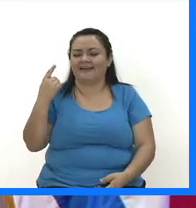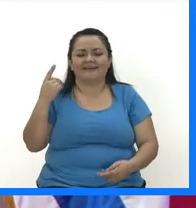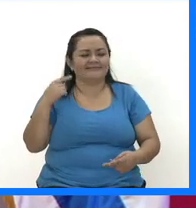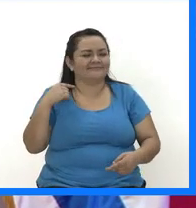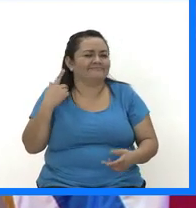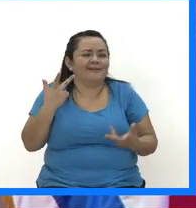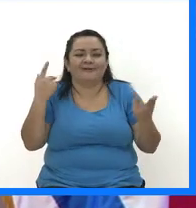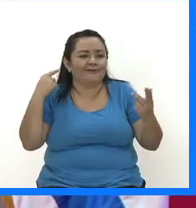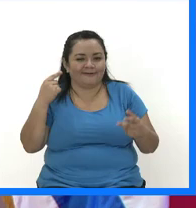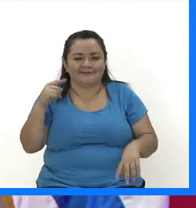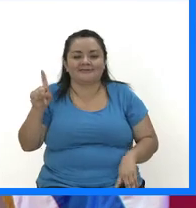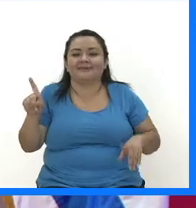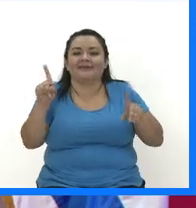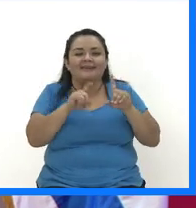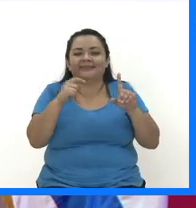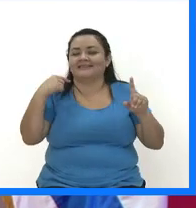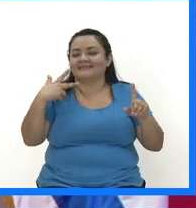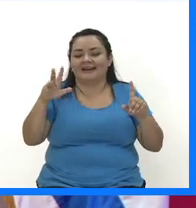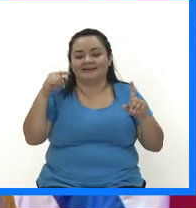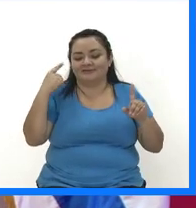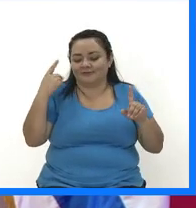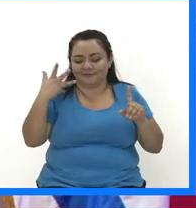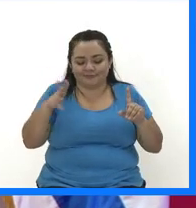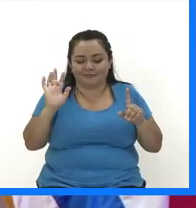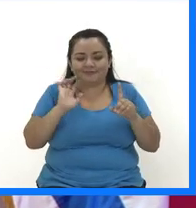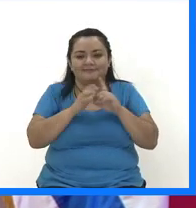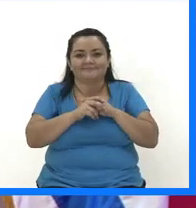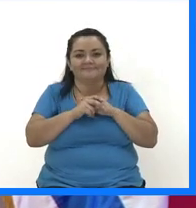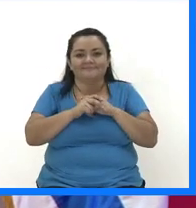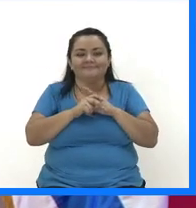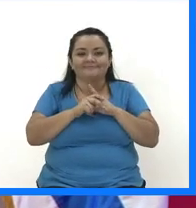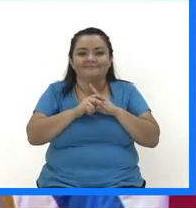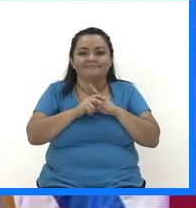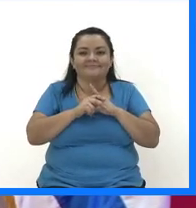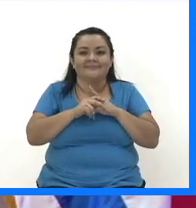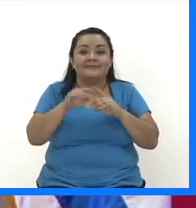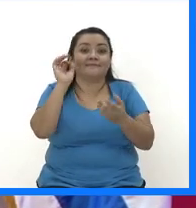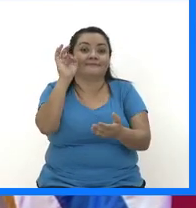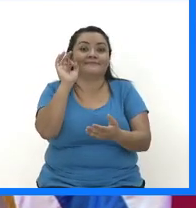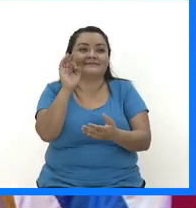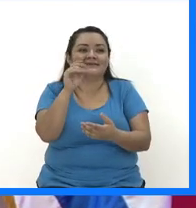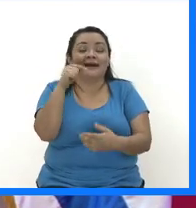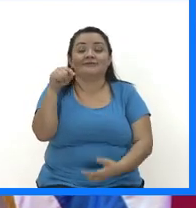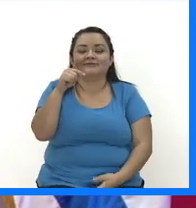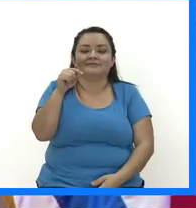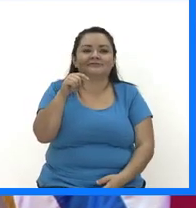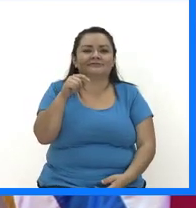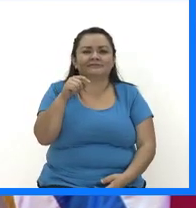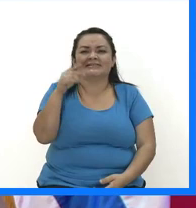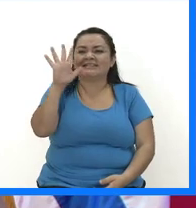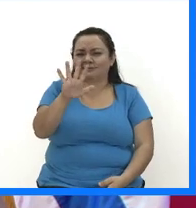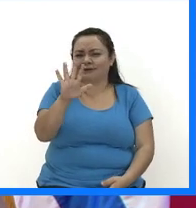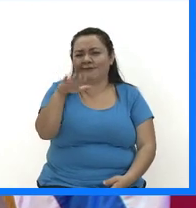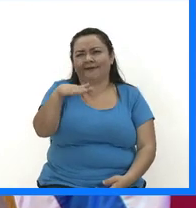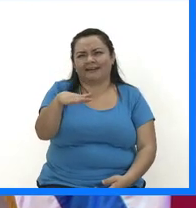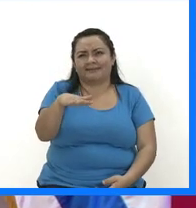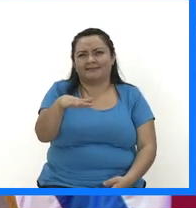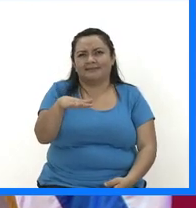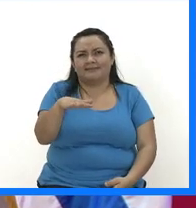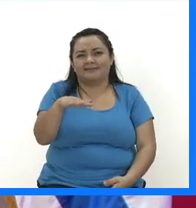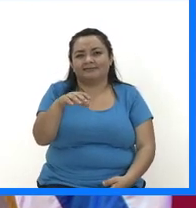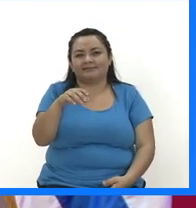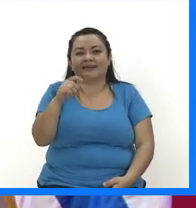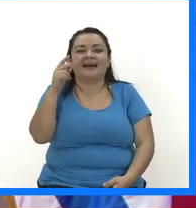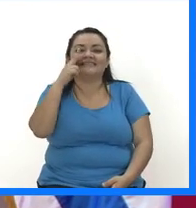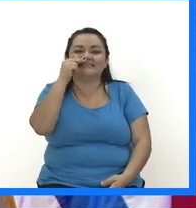cosas así lo que había porque el de porcina es muy normal entonces ahí pasaban unos ciertos sectores como las cinco de la tarde a seis de los chistes